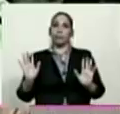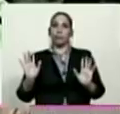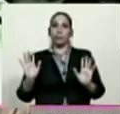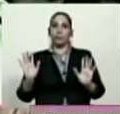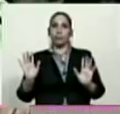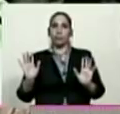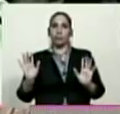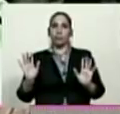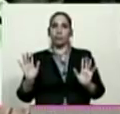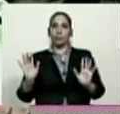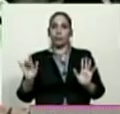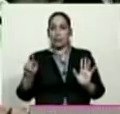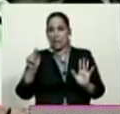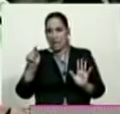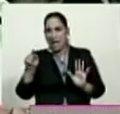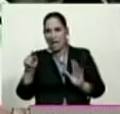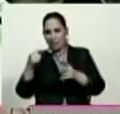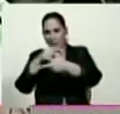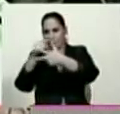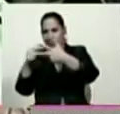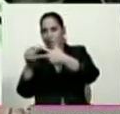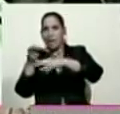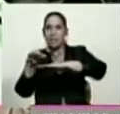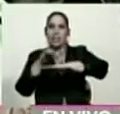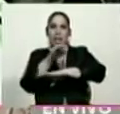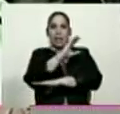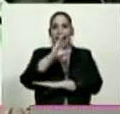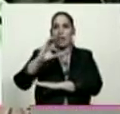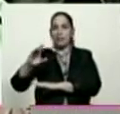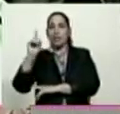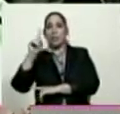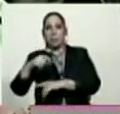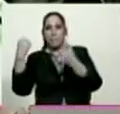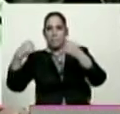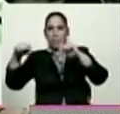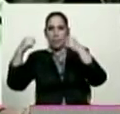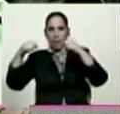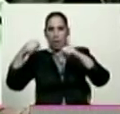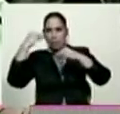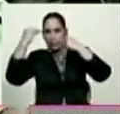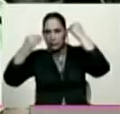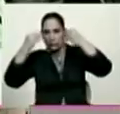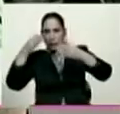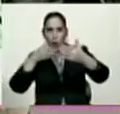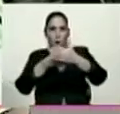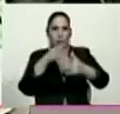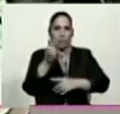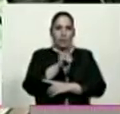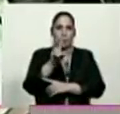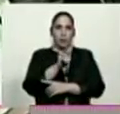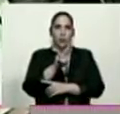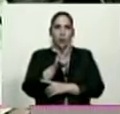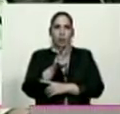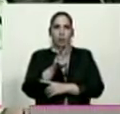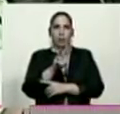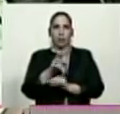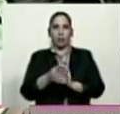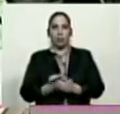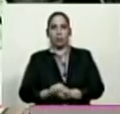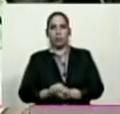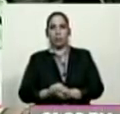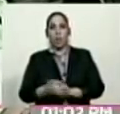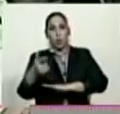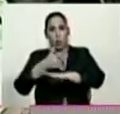porque estaban preparando una provocación también desde Curazao con la anuencia del gobierno de Holanda, con